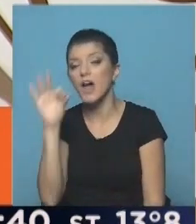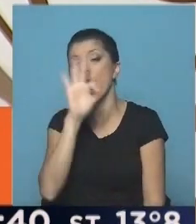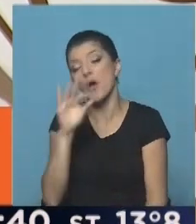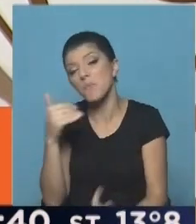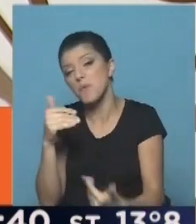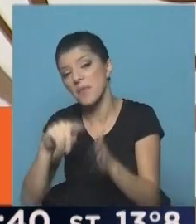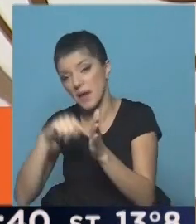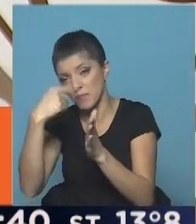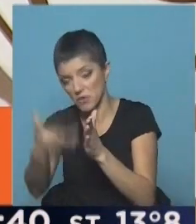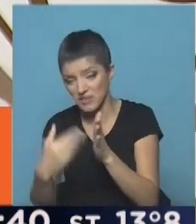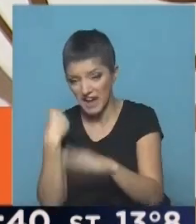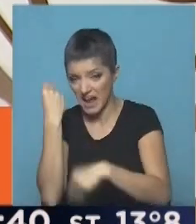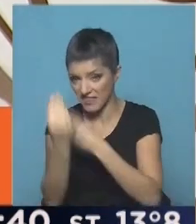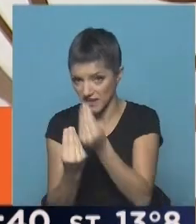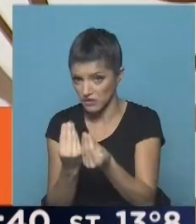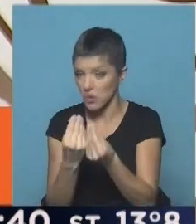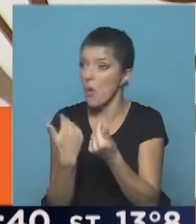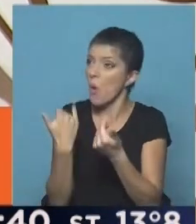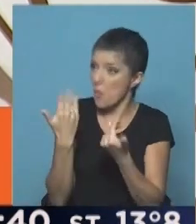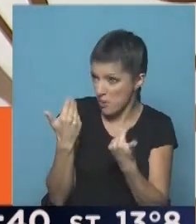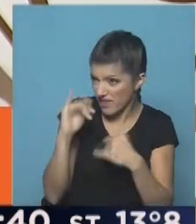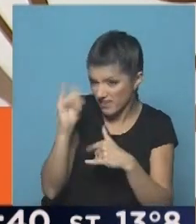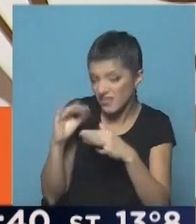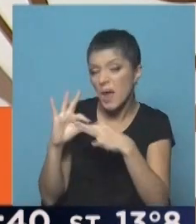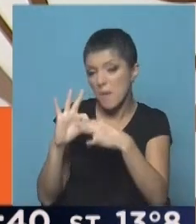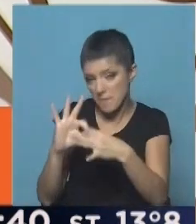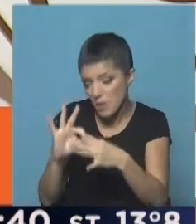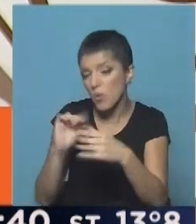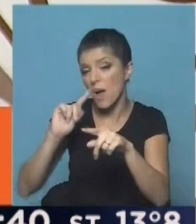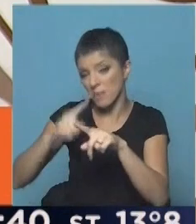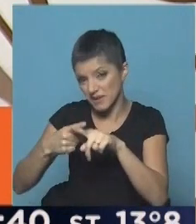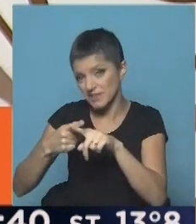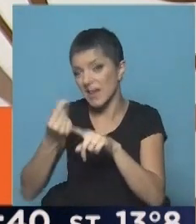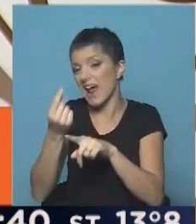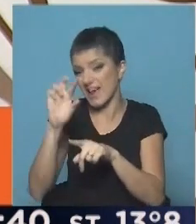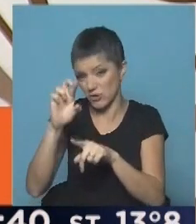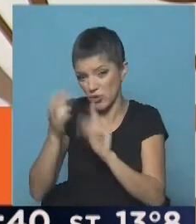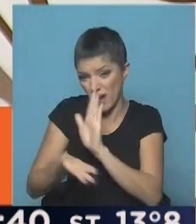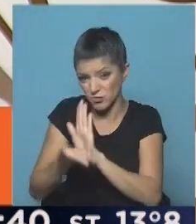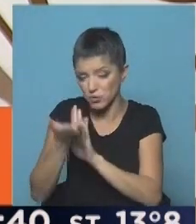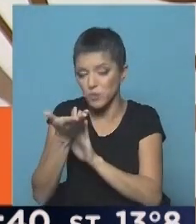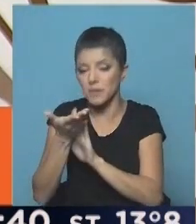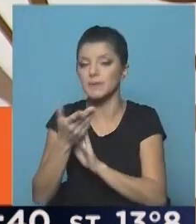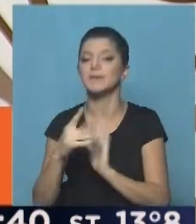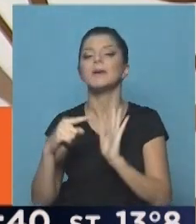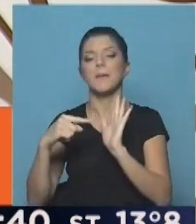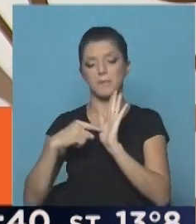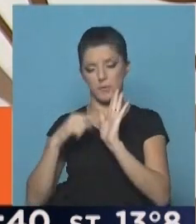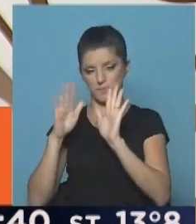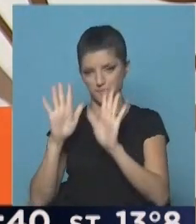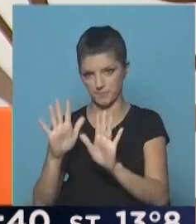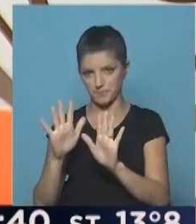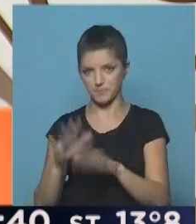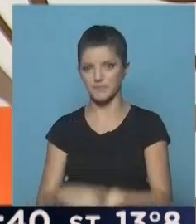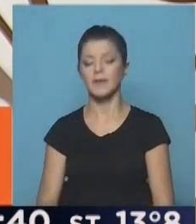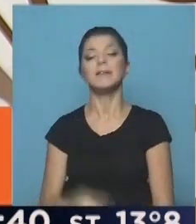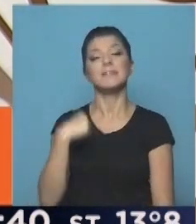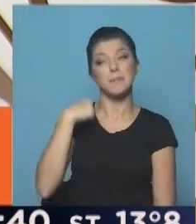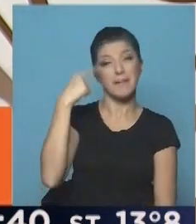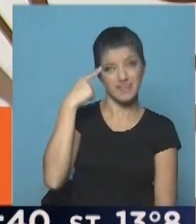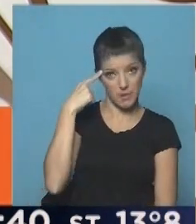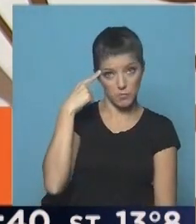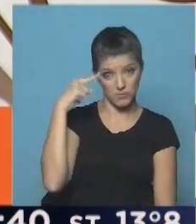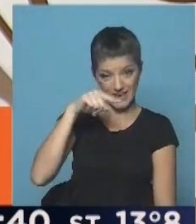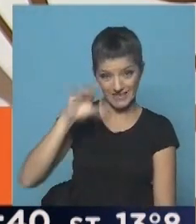Buenos Aires no habría que descartarlo que haya un factor político en el medio también a ver pero repito eh dada la inflación de este